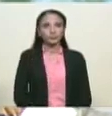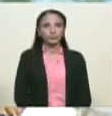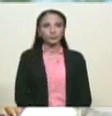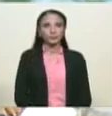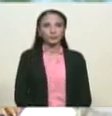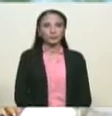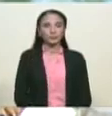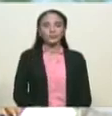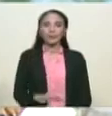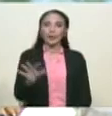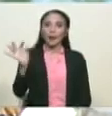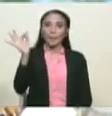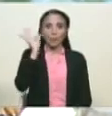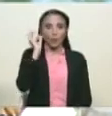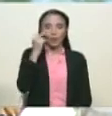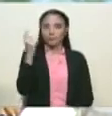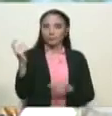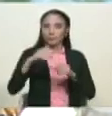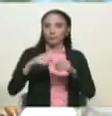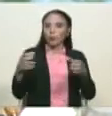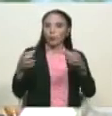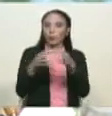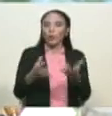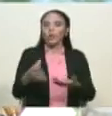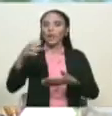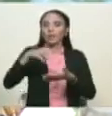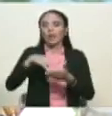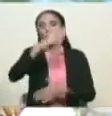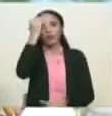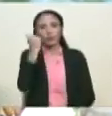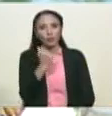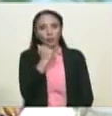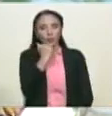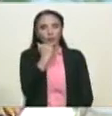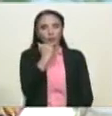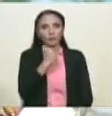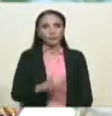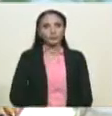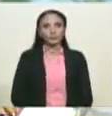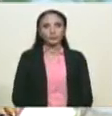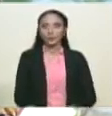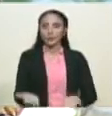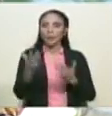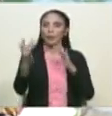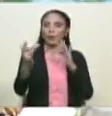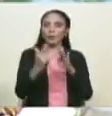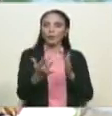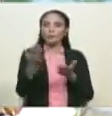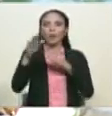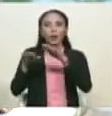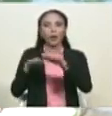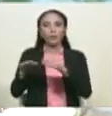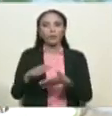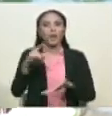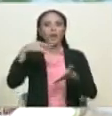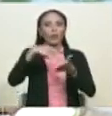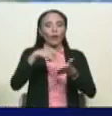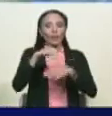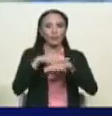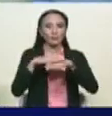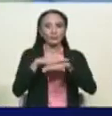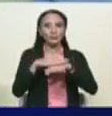María Roa, miembro del Estado Mayor Nacional del Frente Francisco de Miranda. Adelante, Carabobo.